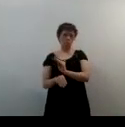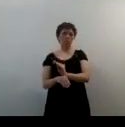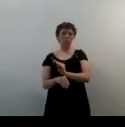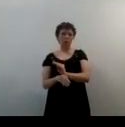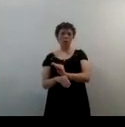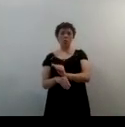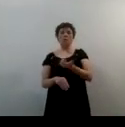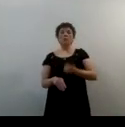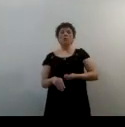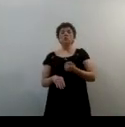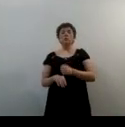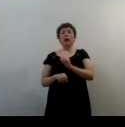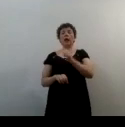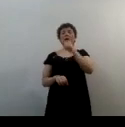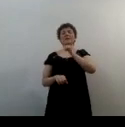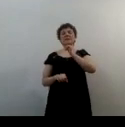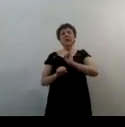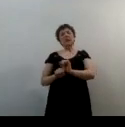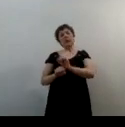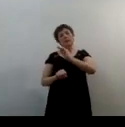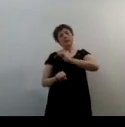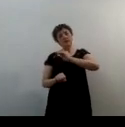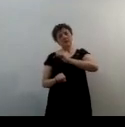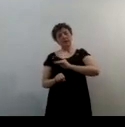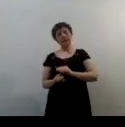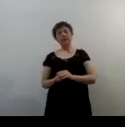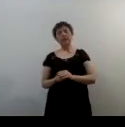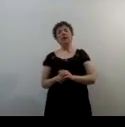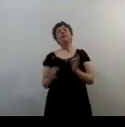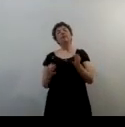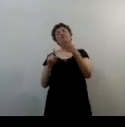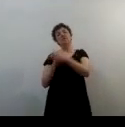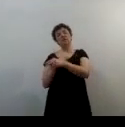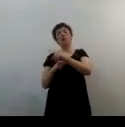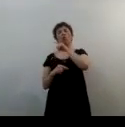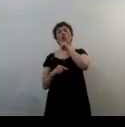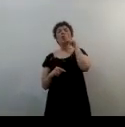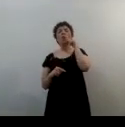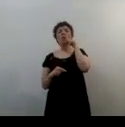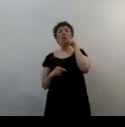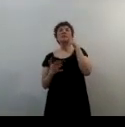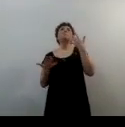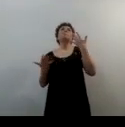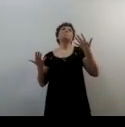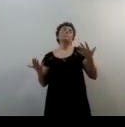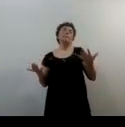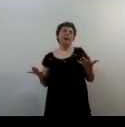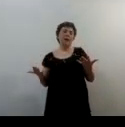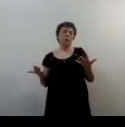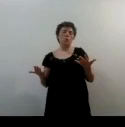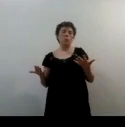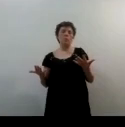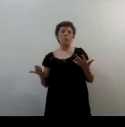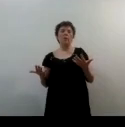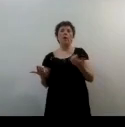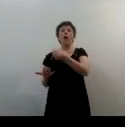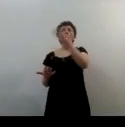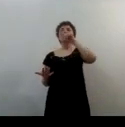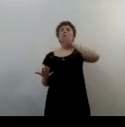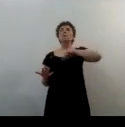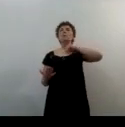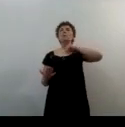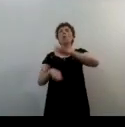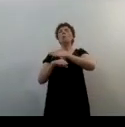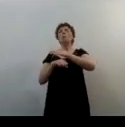índice glucémico. Hay que evitarlos, pero igual muchos os sentís culpables cuando consumís